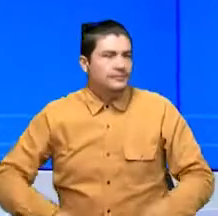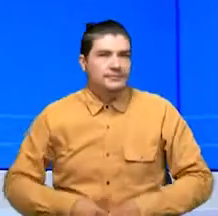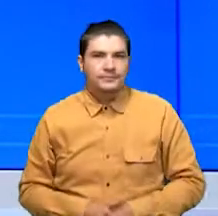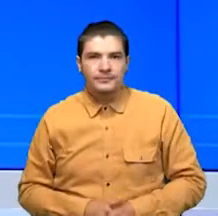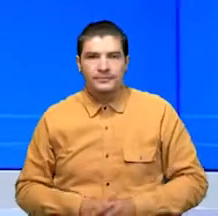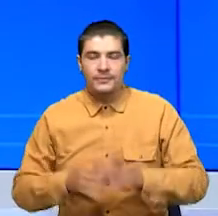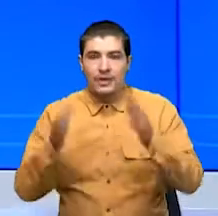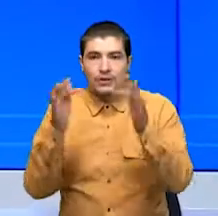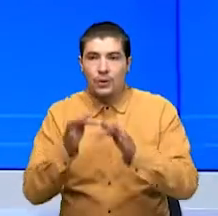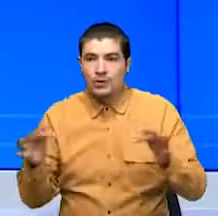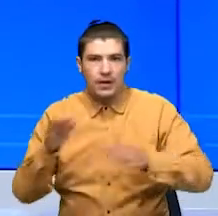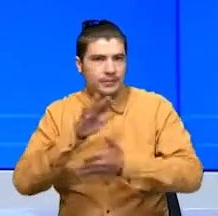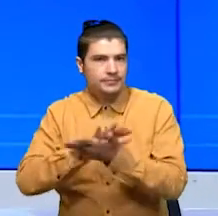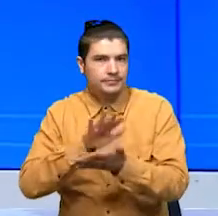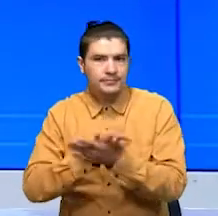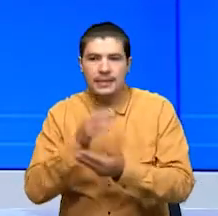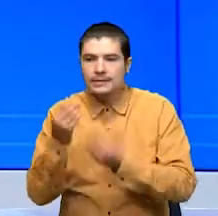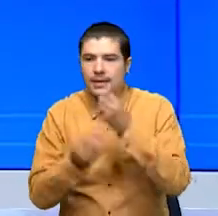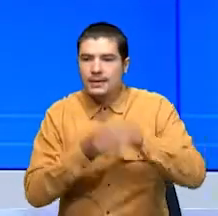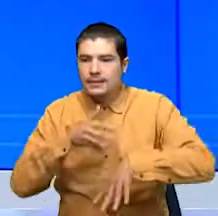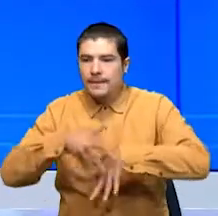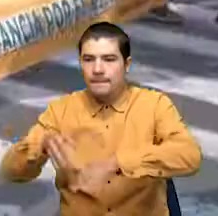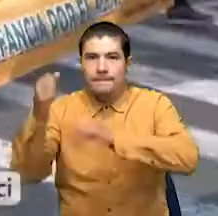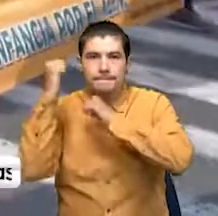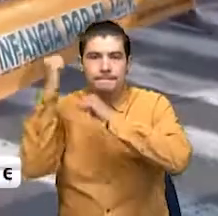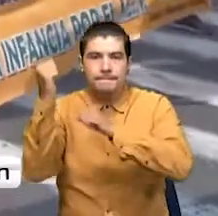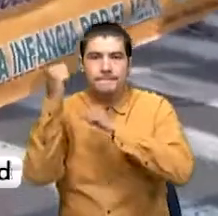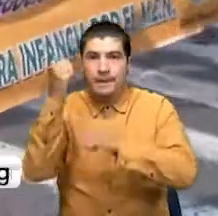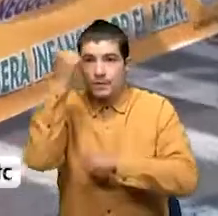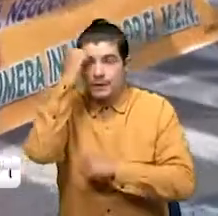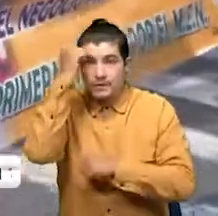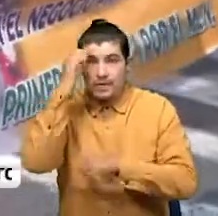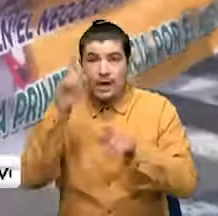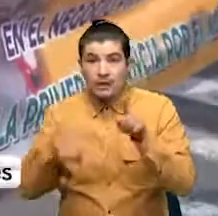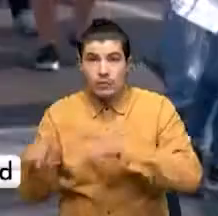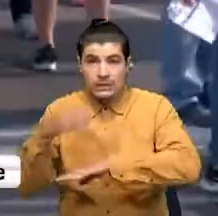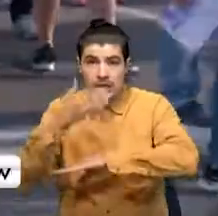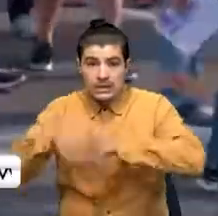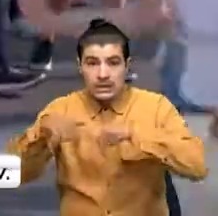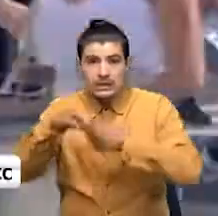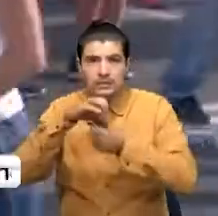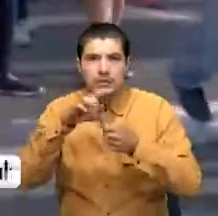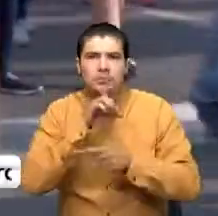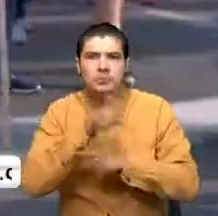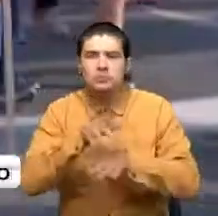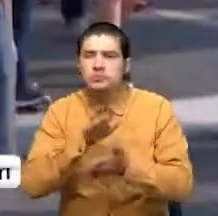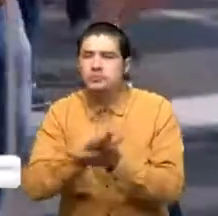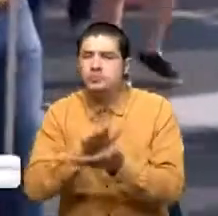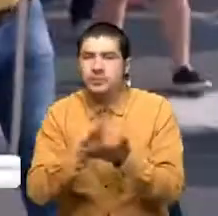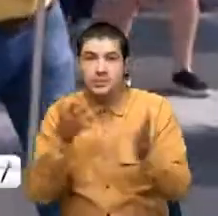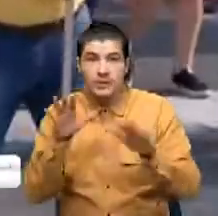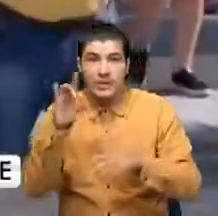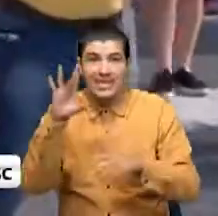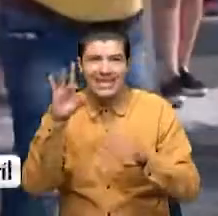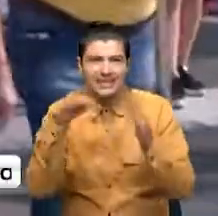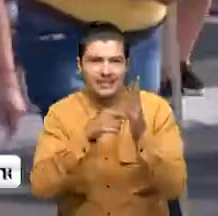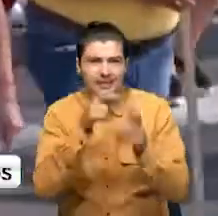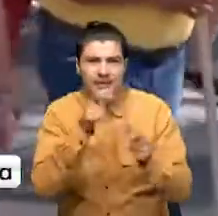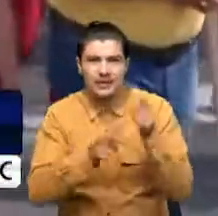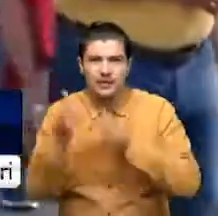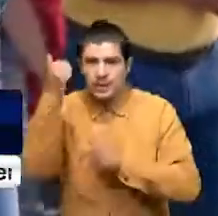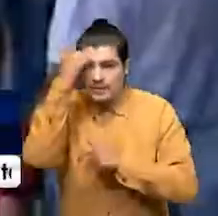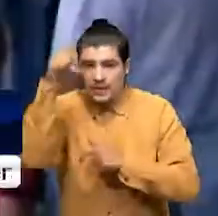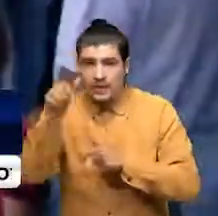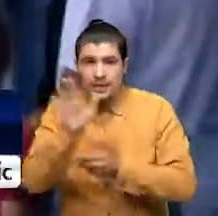Y en total calma se desarrolló la marcha de docentes que recorrió varias calles de la ciudad de Bucaramanga. Un poco más de 15.000 maestros del departamento